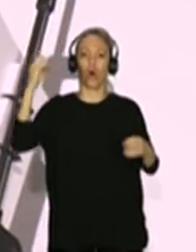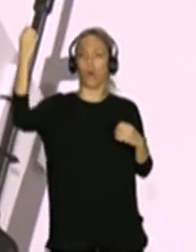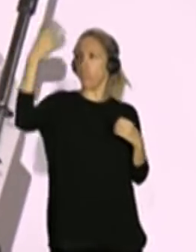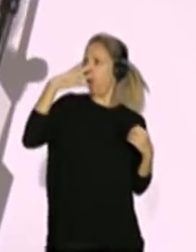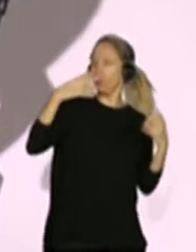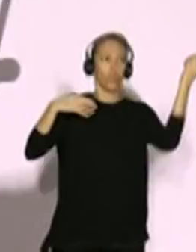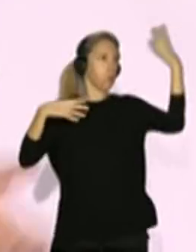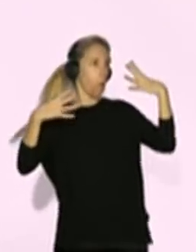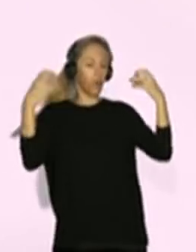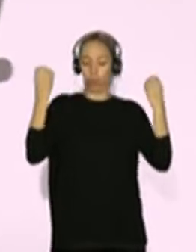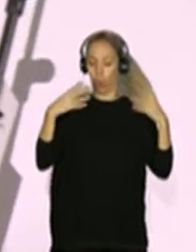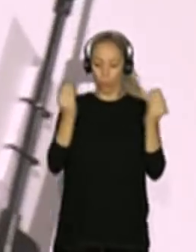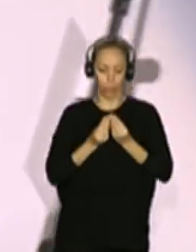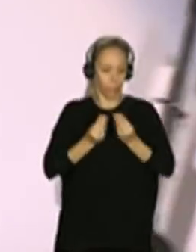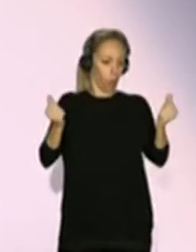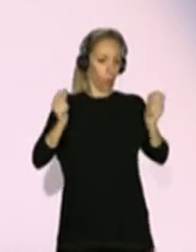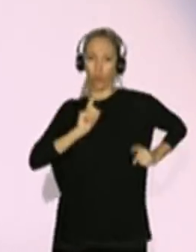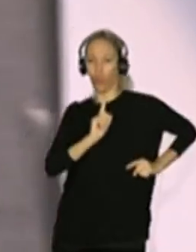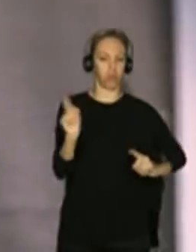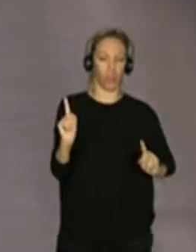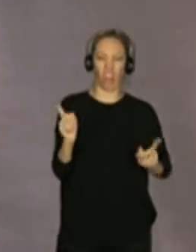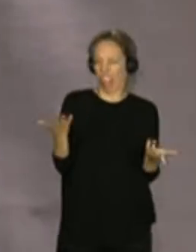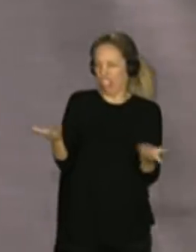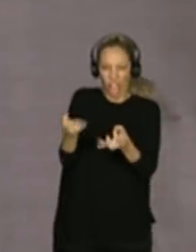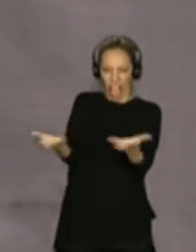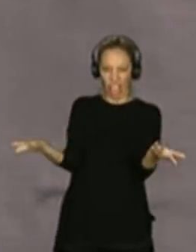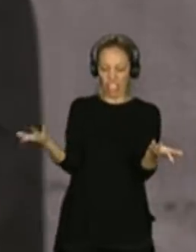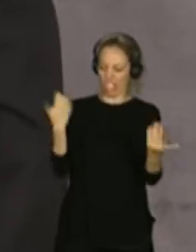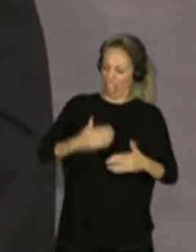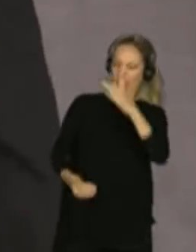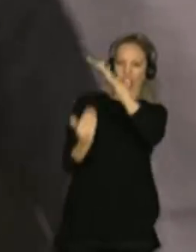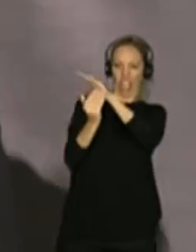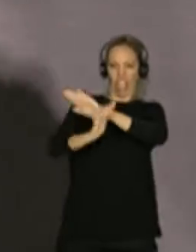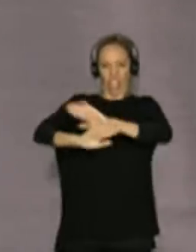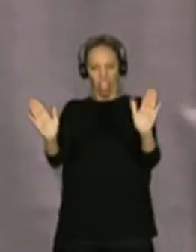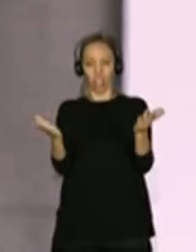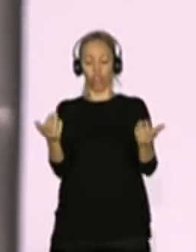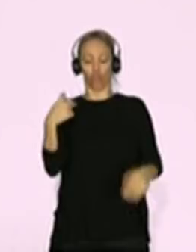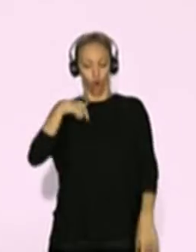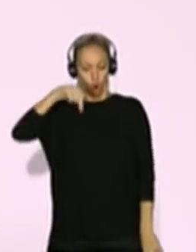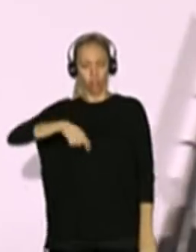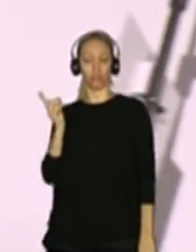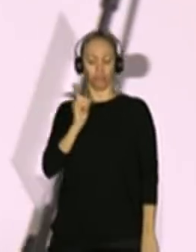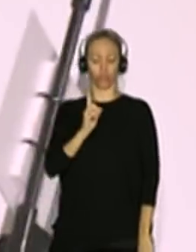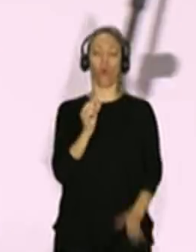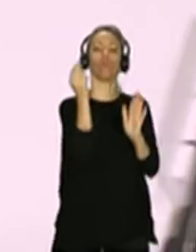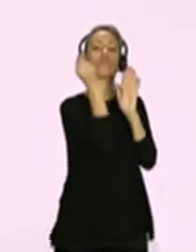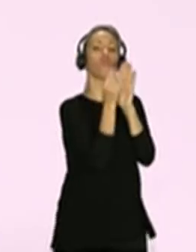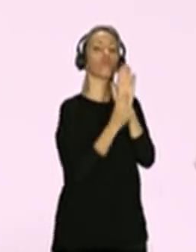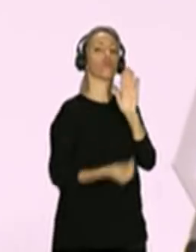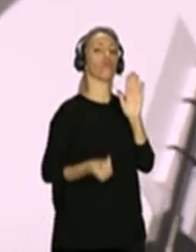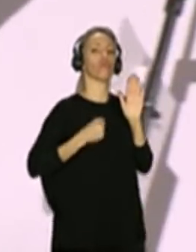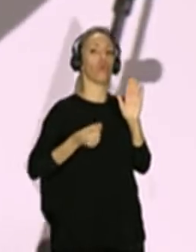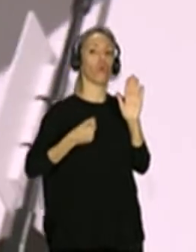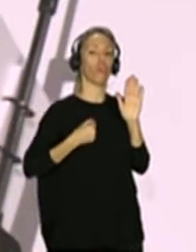cambio de parezco y desaparezco. Ya está bien, ya, hombre. Hoy yo aquí voy a poner la puntuación, porque no hay nadie